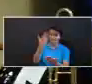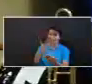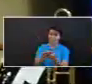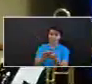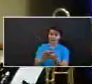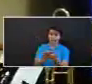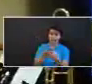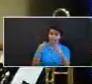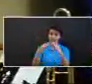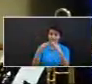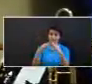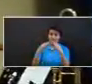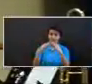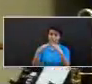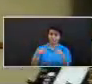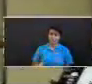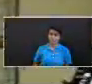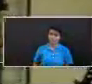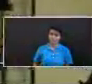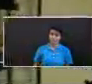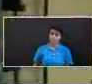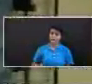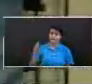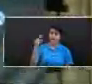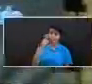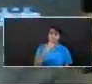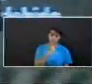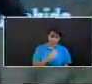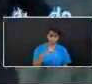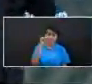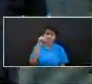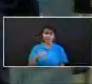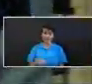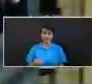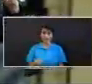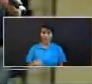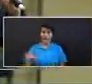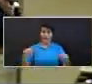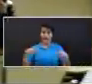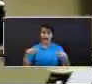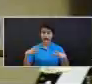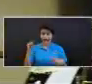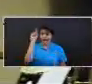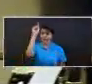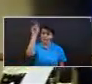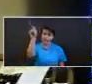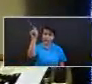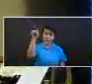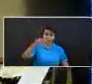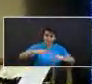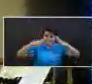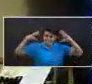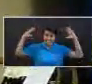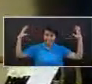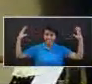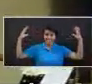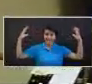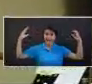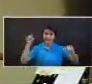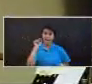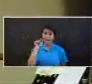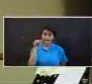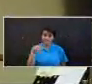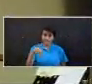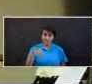casa. El que se humilla aquí, allá lo van a exaltar. El que aquí se